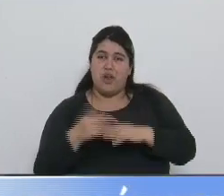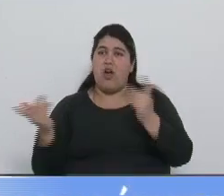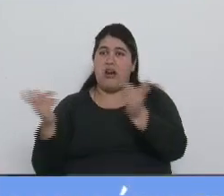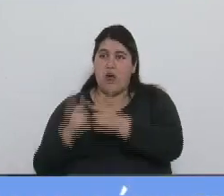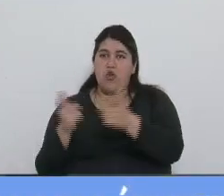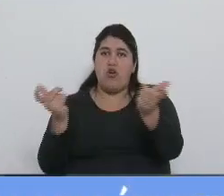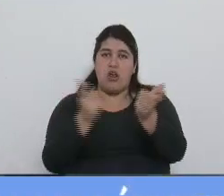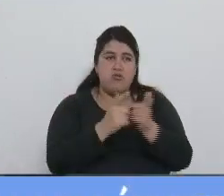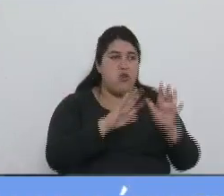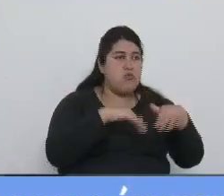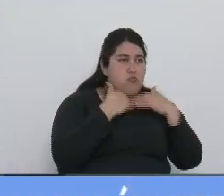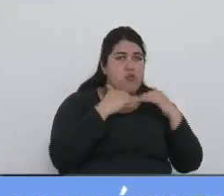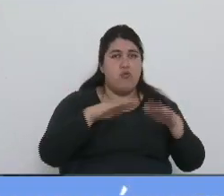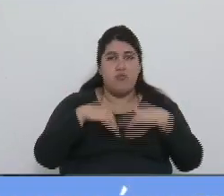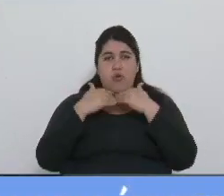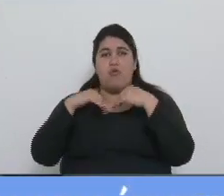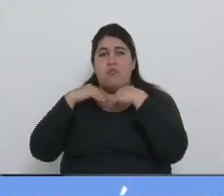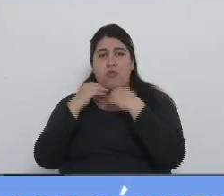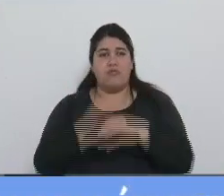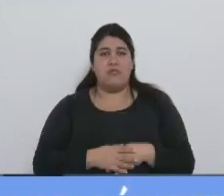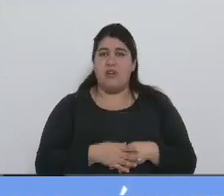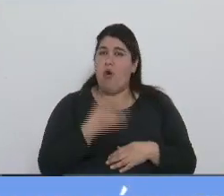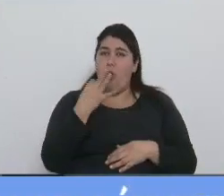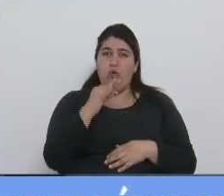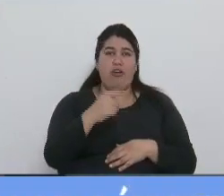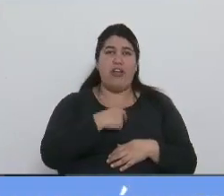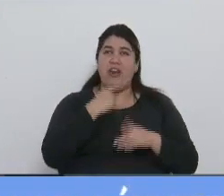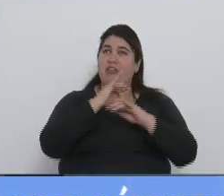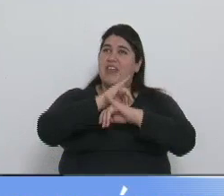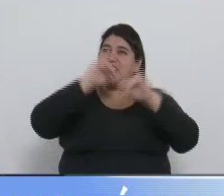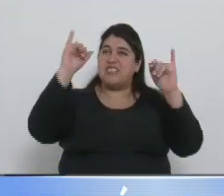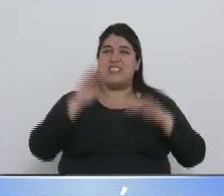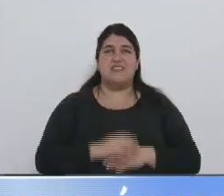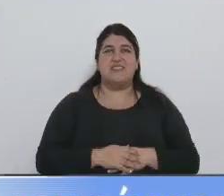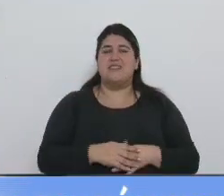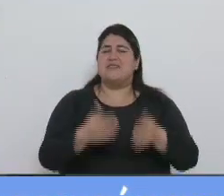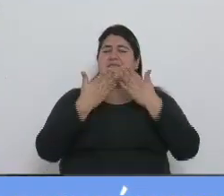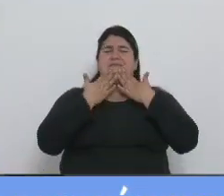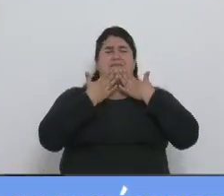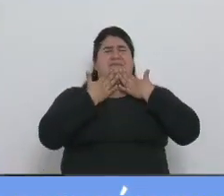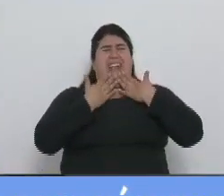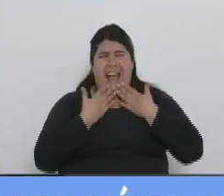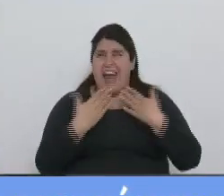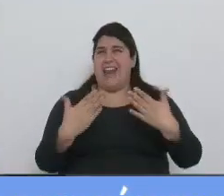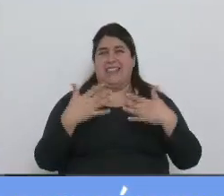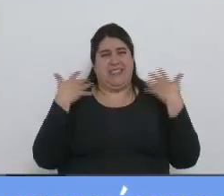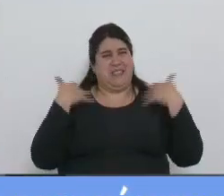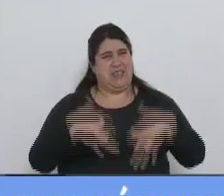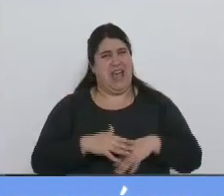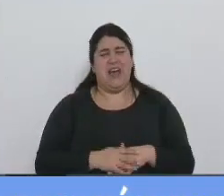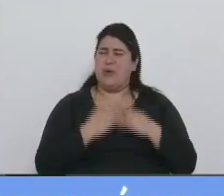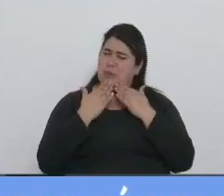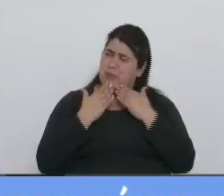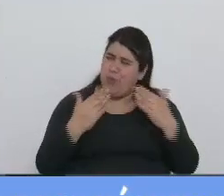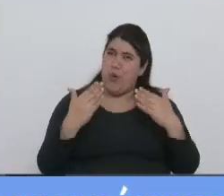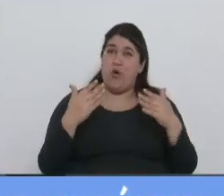largo y ancho del país, lo único que les quiero decir es un infinito gracias, porque esto que está